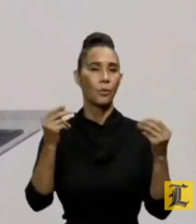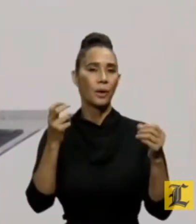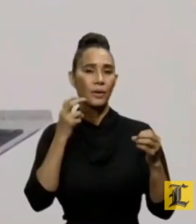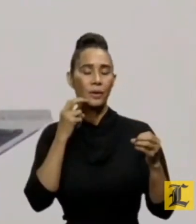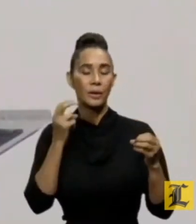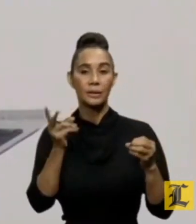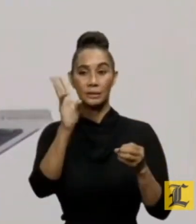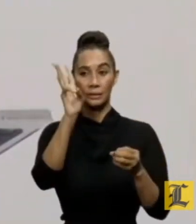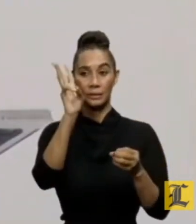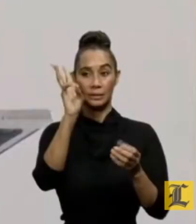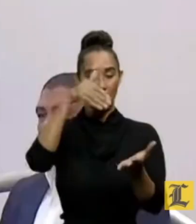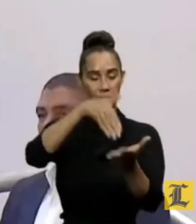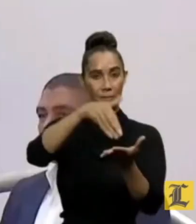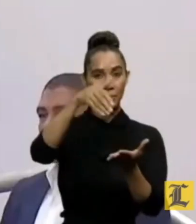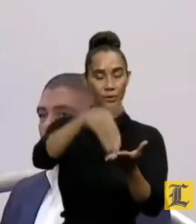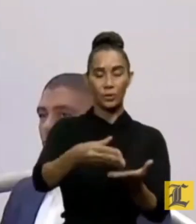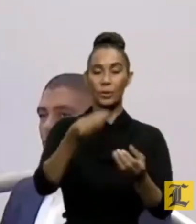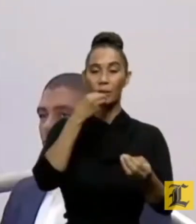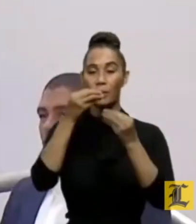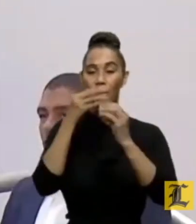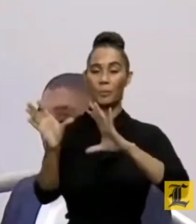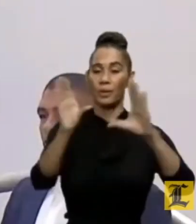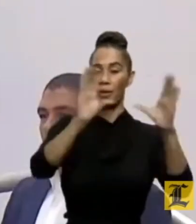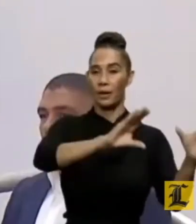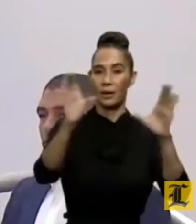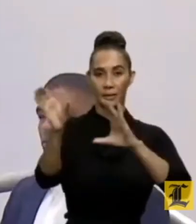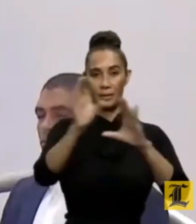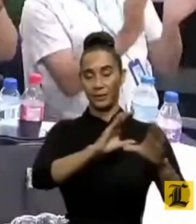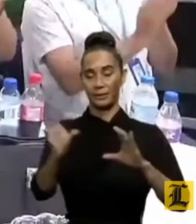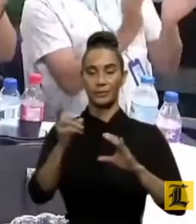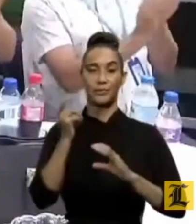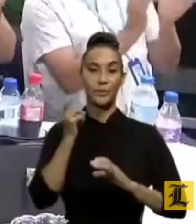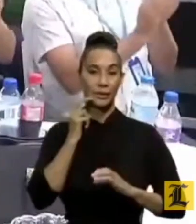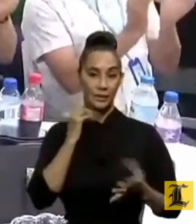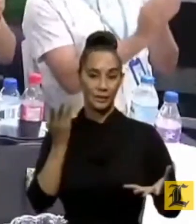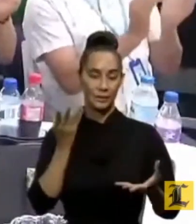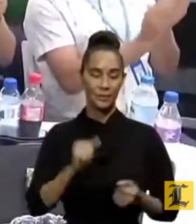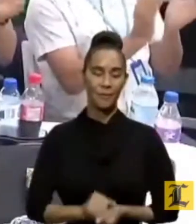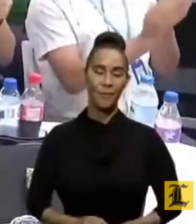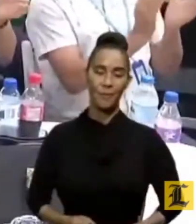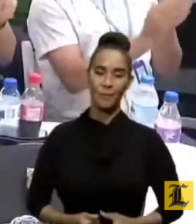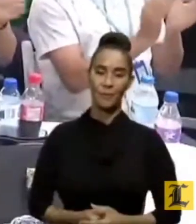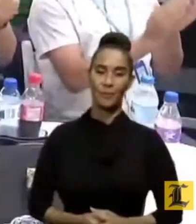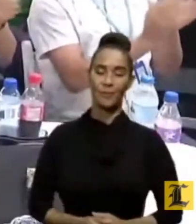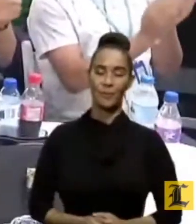de 6 millones de raciones navideñas solo por los comedores económicos.